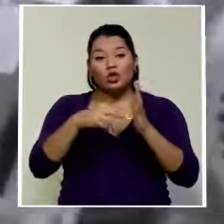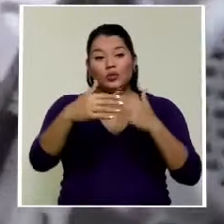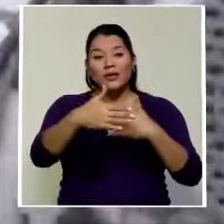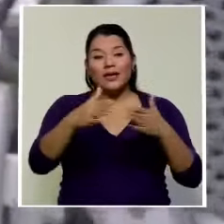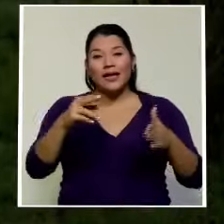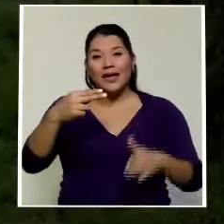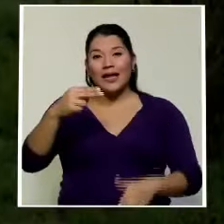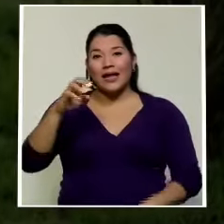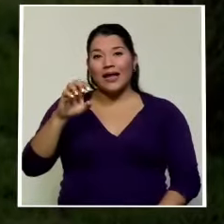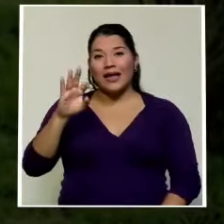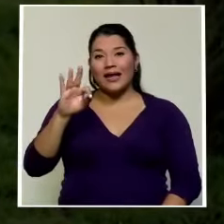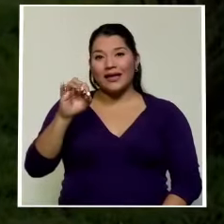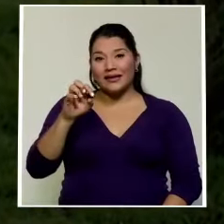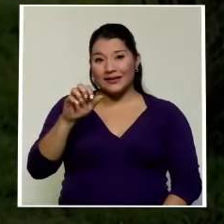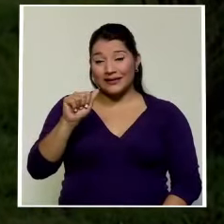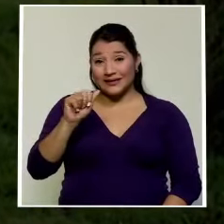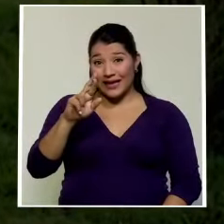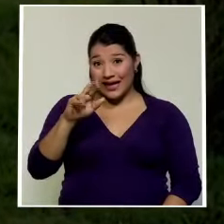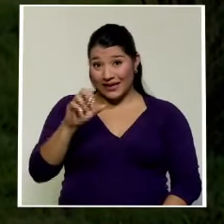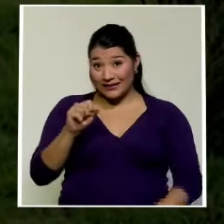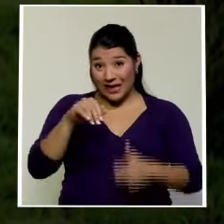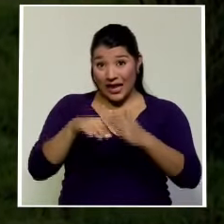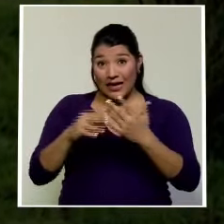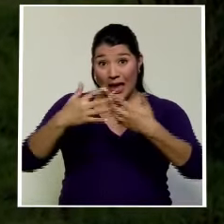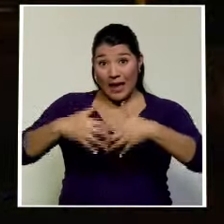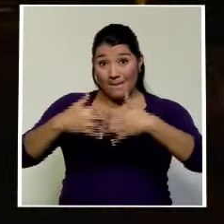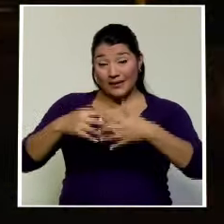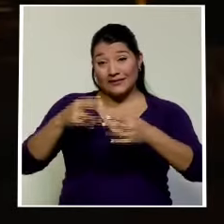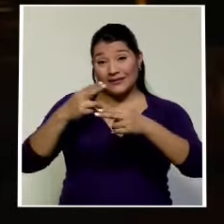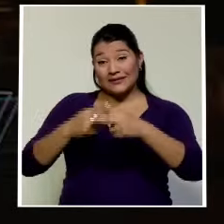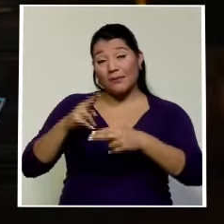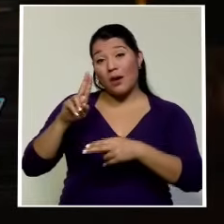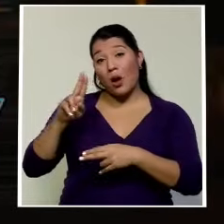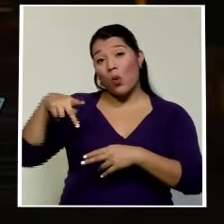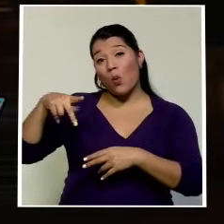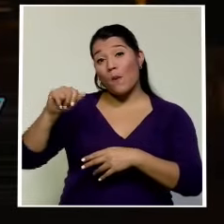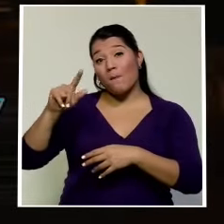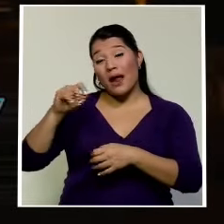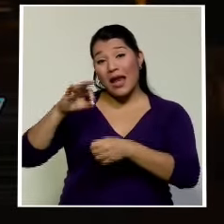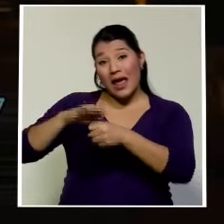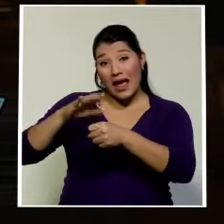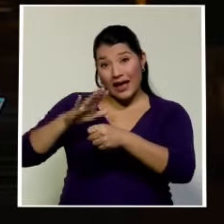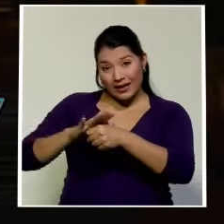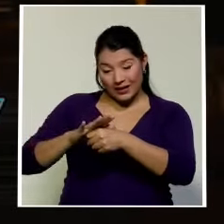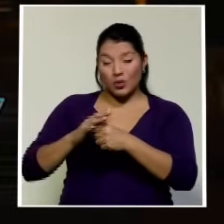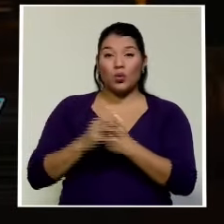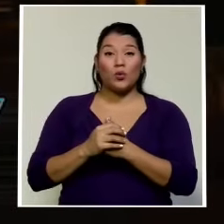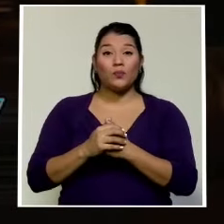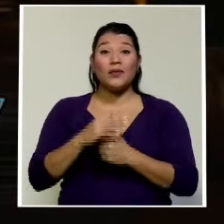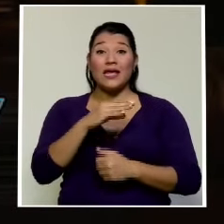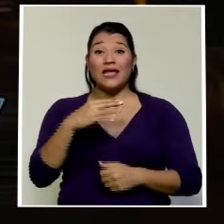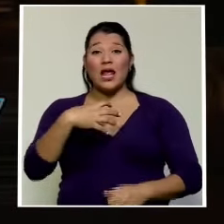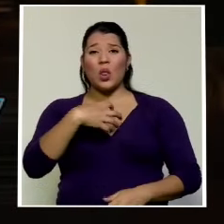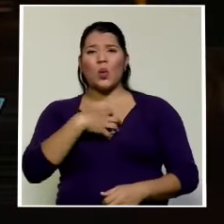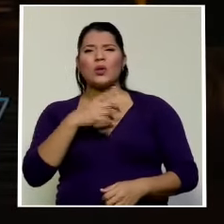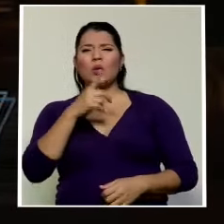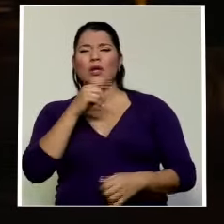empresa Upala Agrícola S.A., de la cual es directivo y accionista desde el 2008